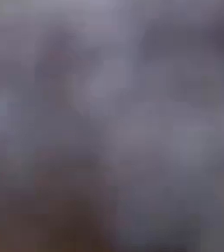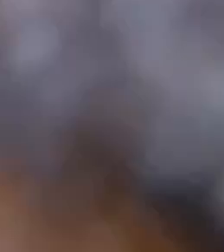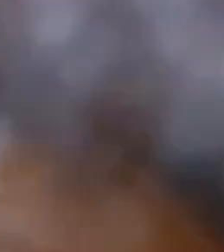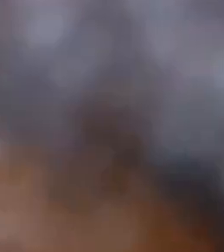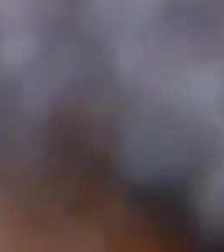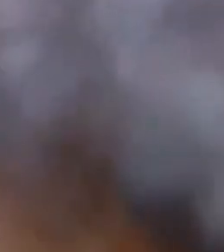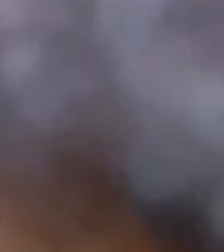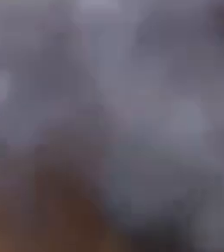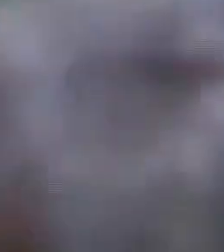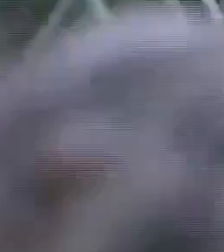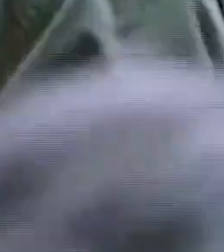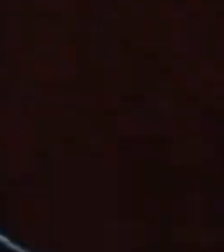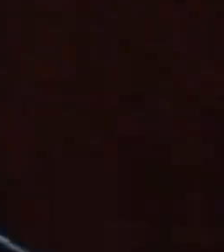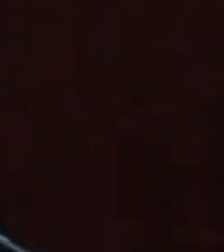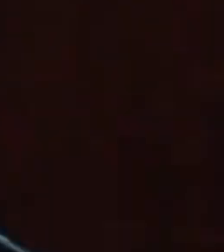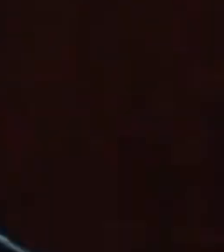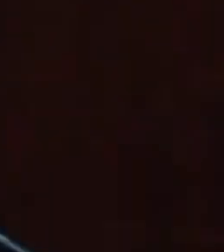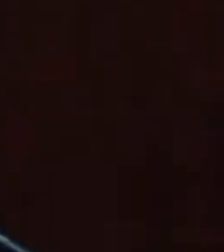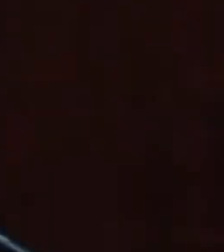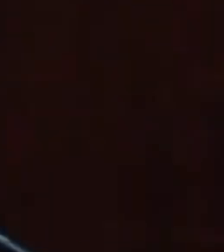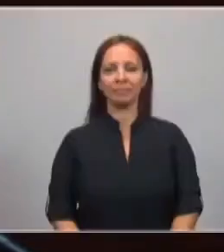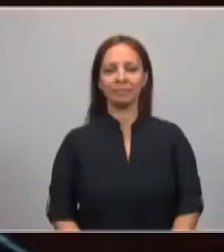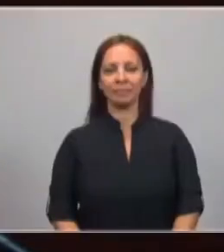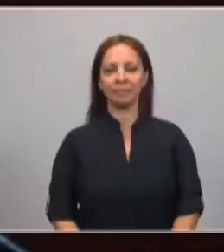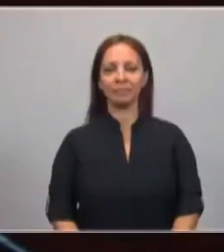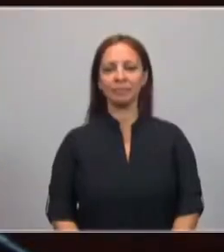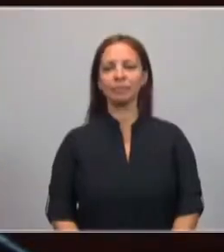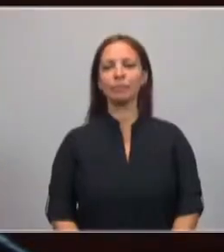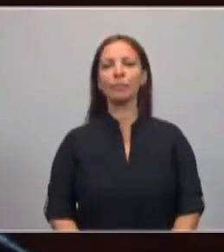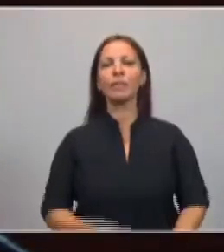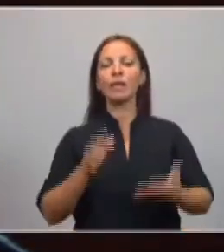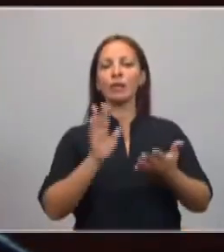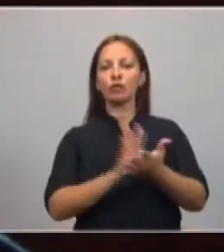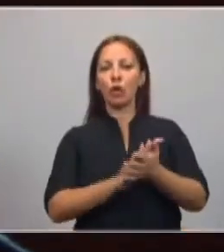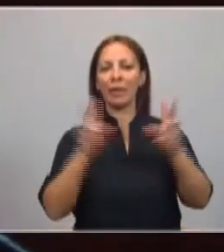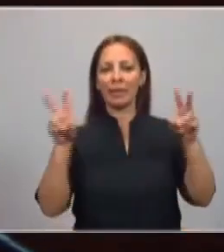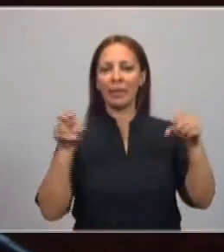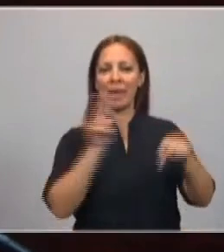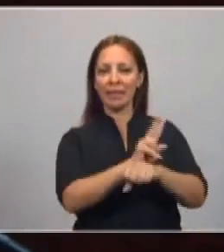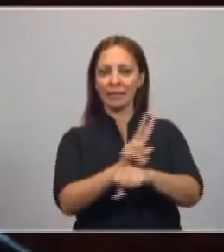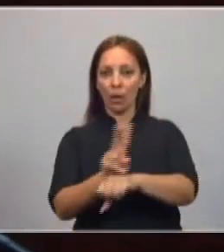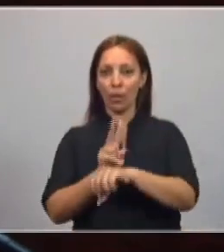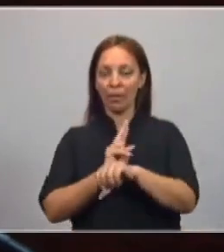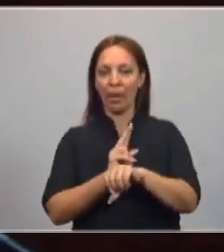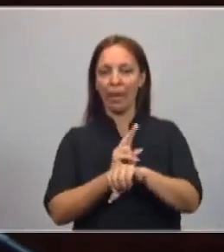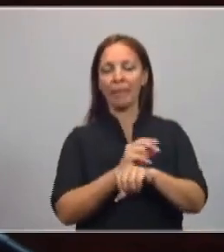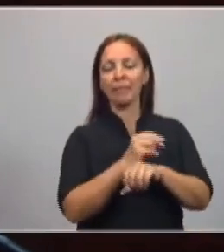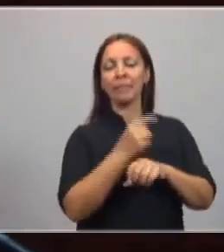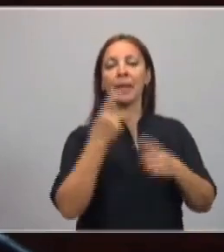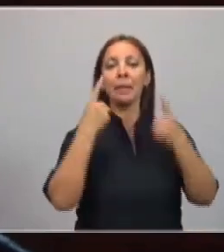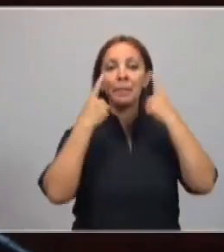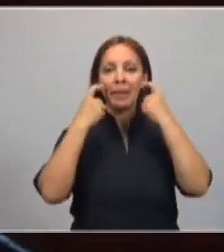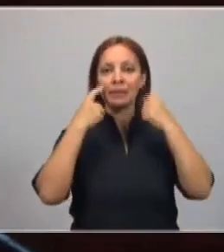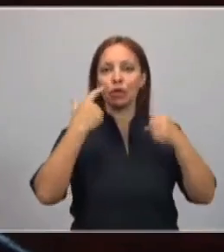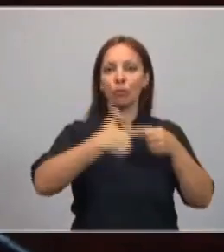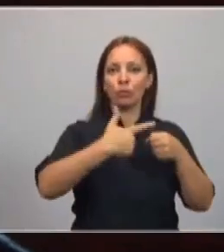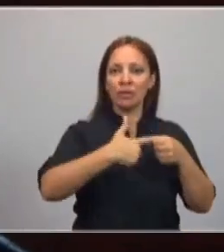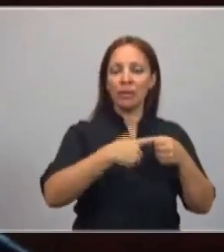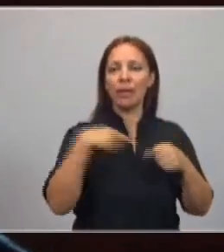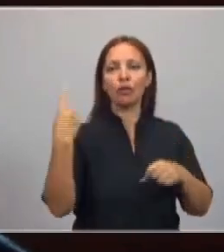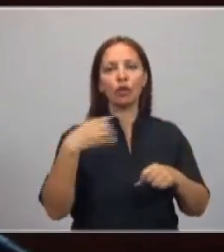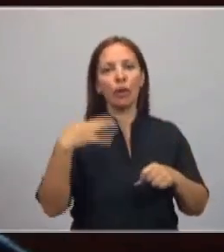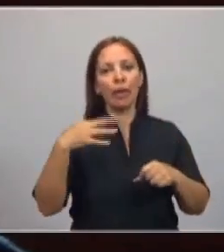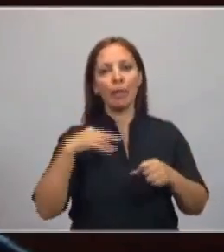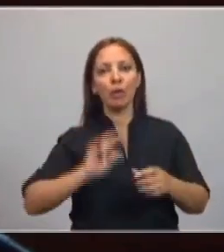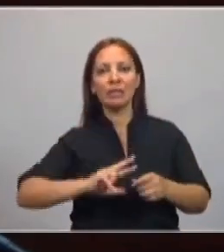En materia de seguridad, ante la desregulación y el aumento de precios de los combustibles, tuvimos que triplicar